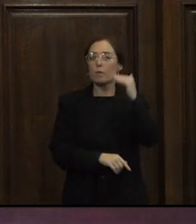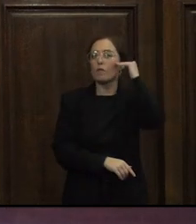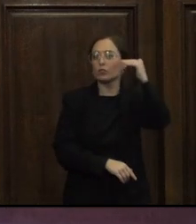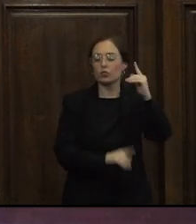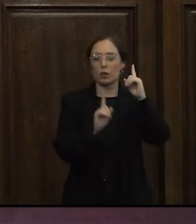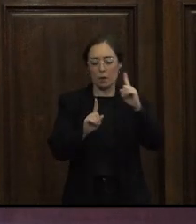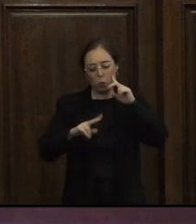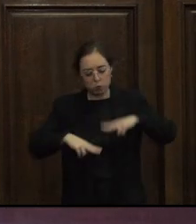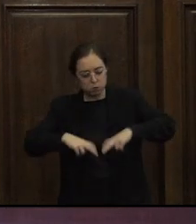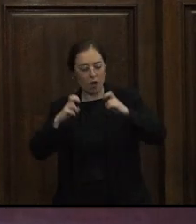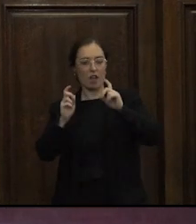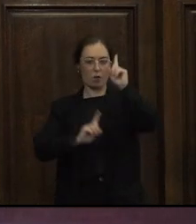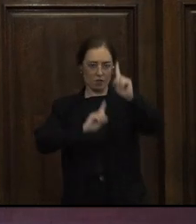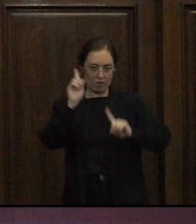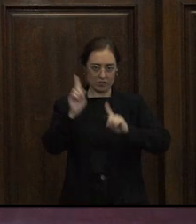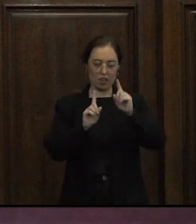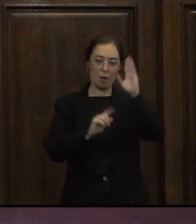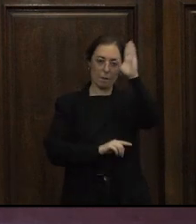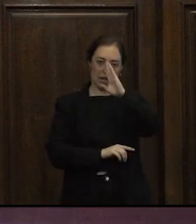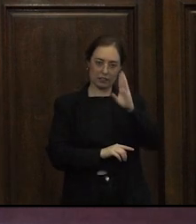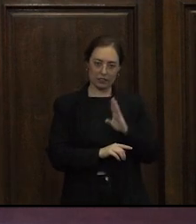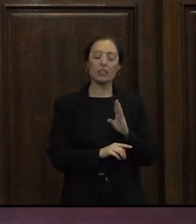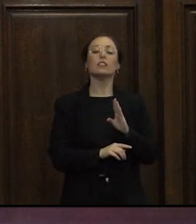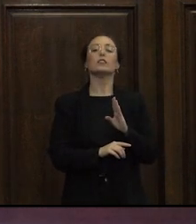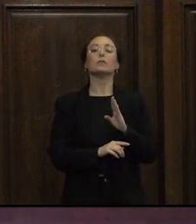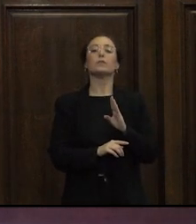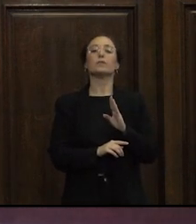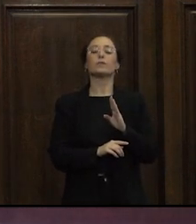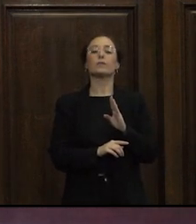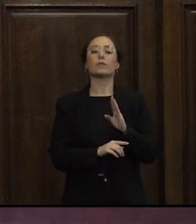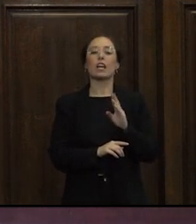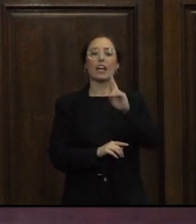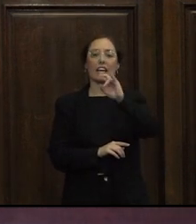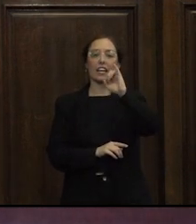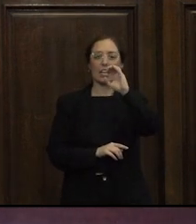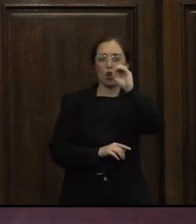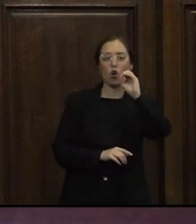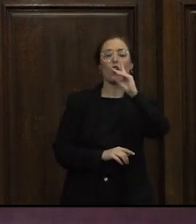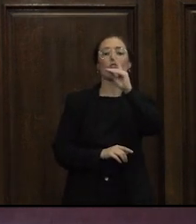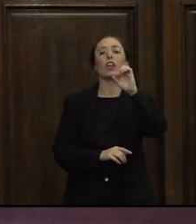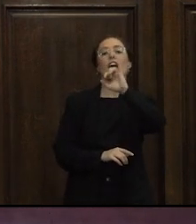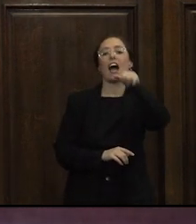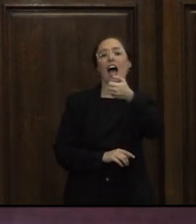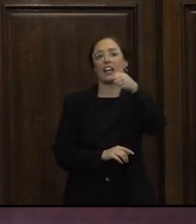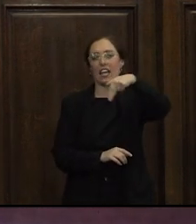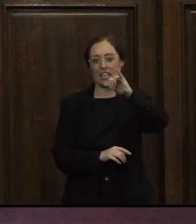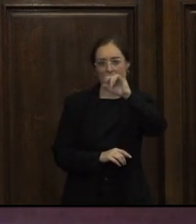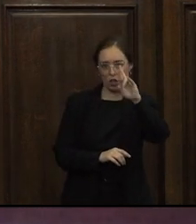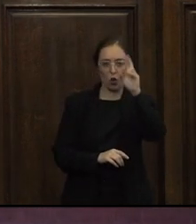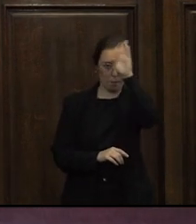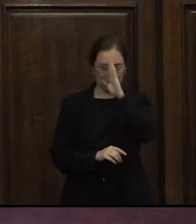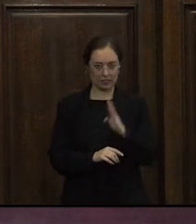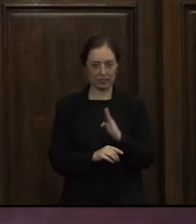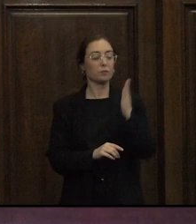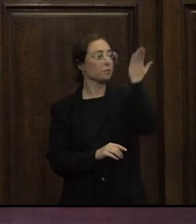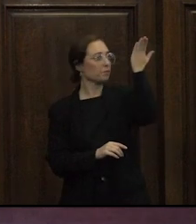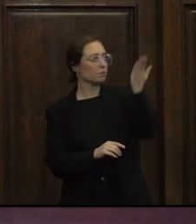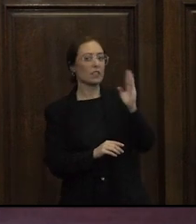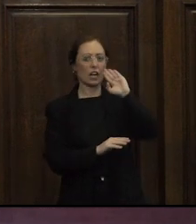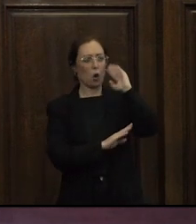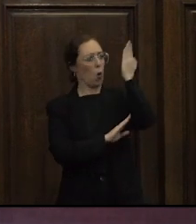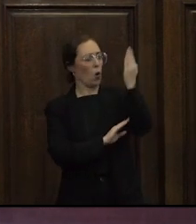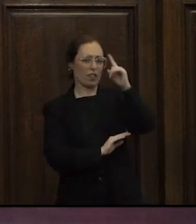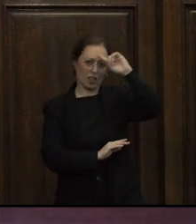investigadora en la Universidad Federal Fluminense de Río de Janeiro. Sibila ha obtenido